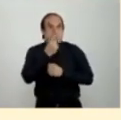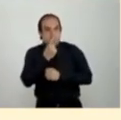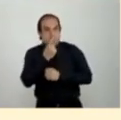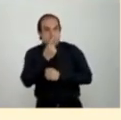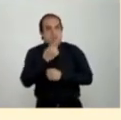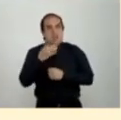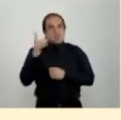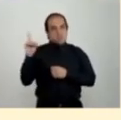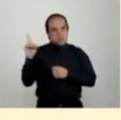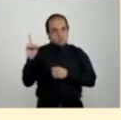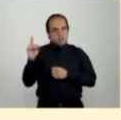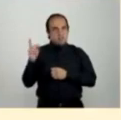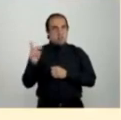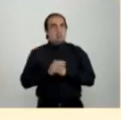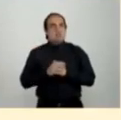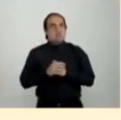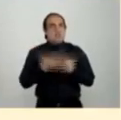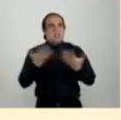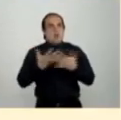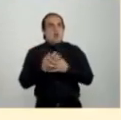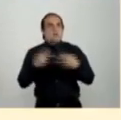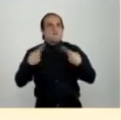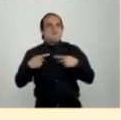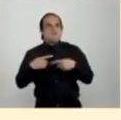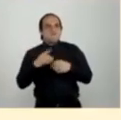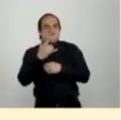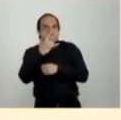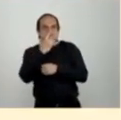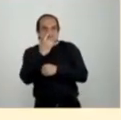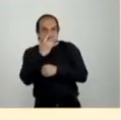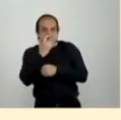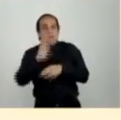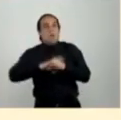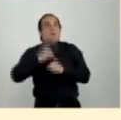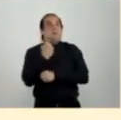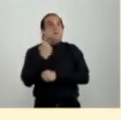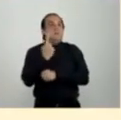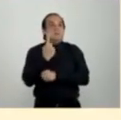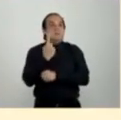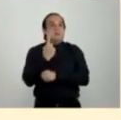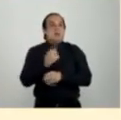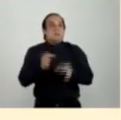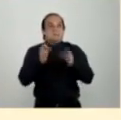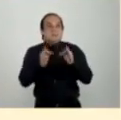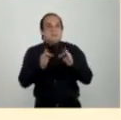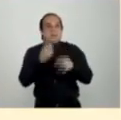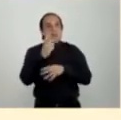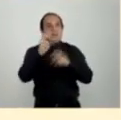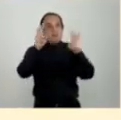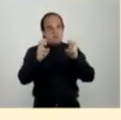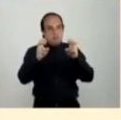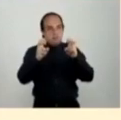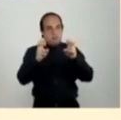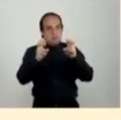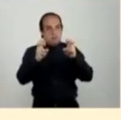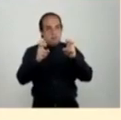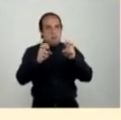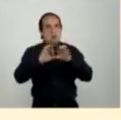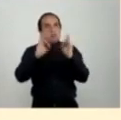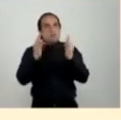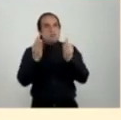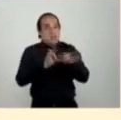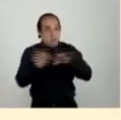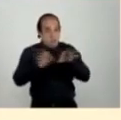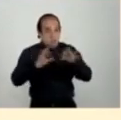extraño, ¿verdad? Entonces, ¿por qué? Porque precisamente el tipo de esquema que se estaba trabajando en América